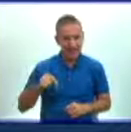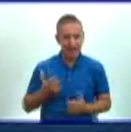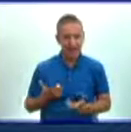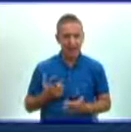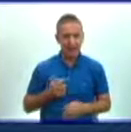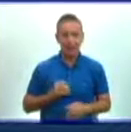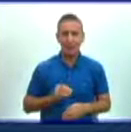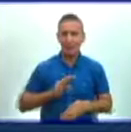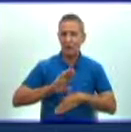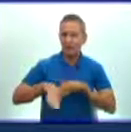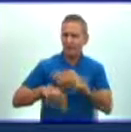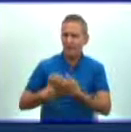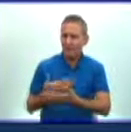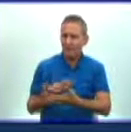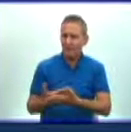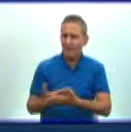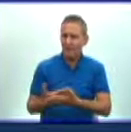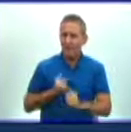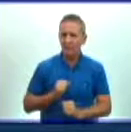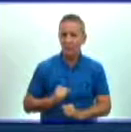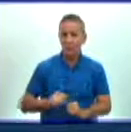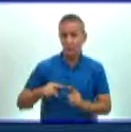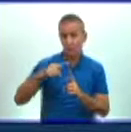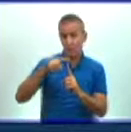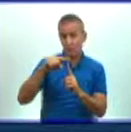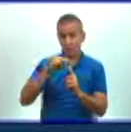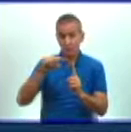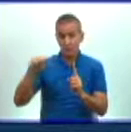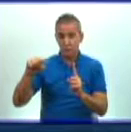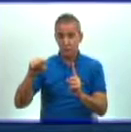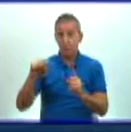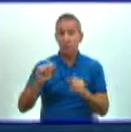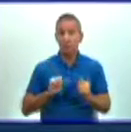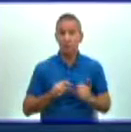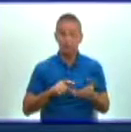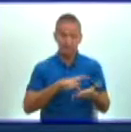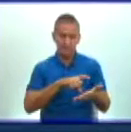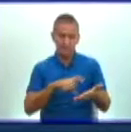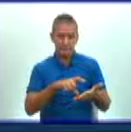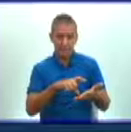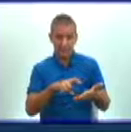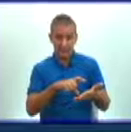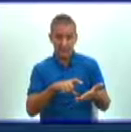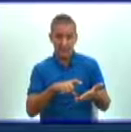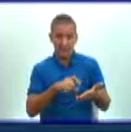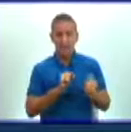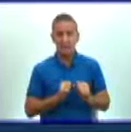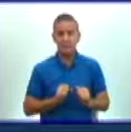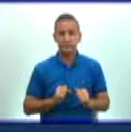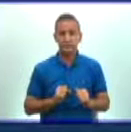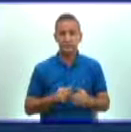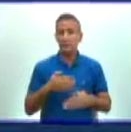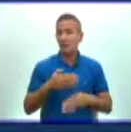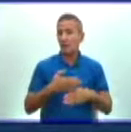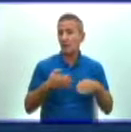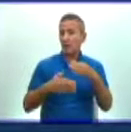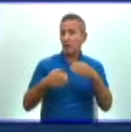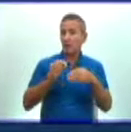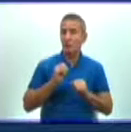pasar a un texto que yo he construido, que puede haber sido un texto